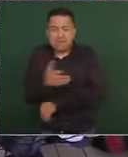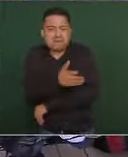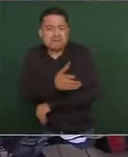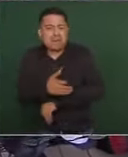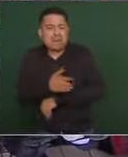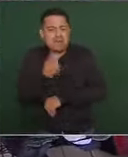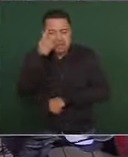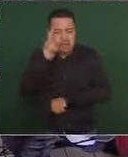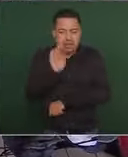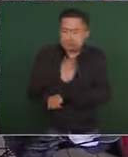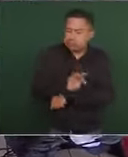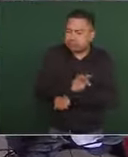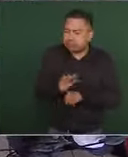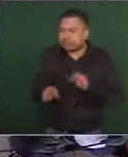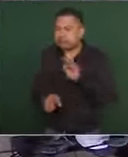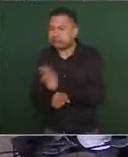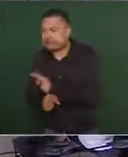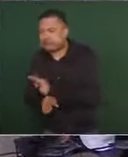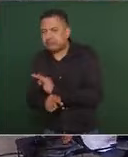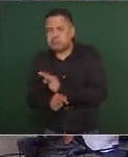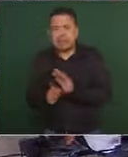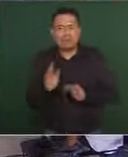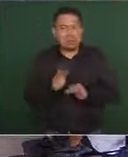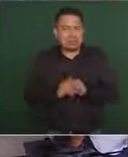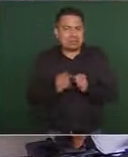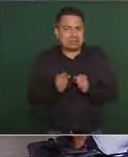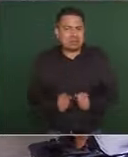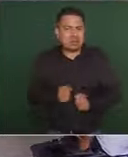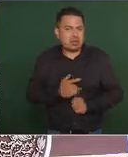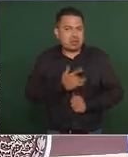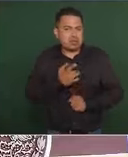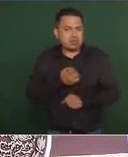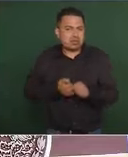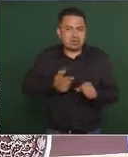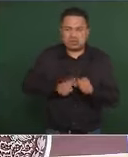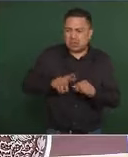de protección y de seguridad social.